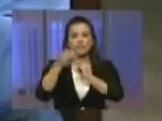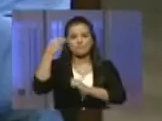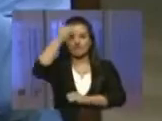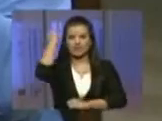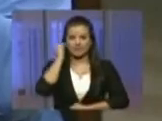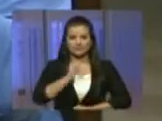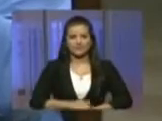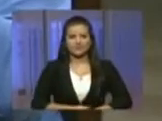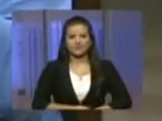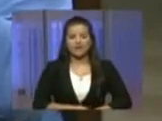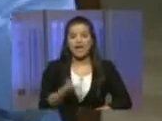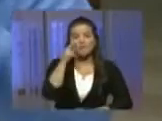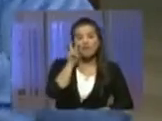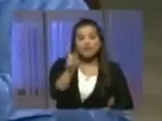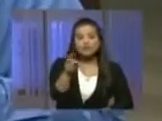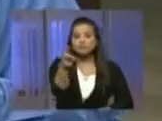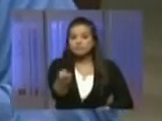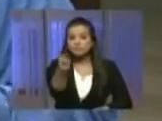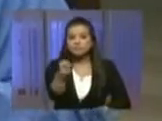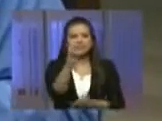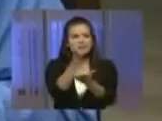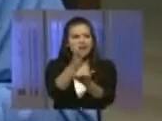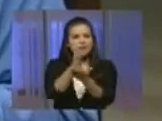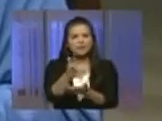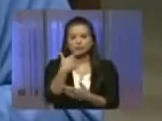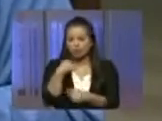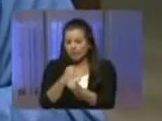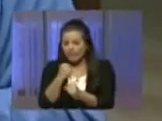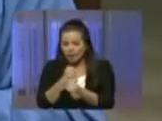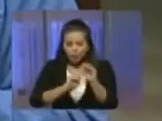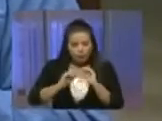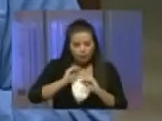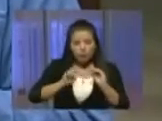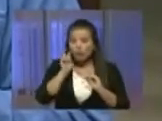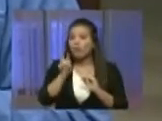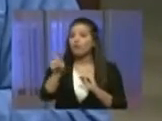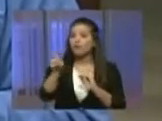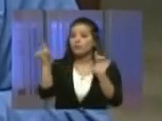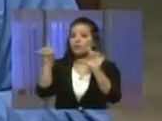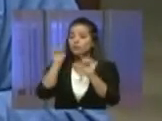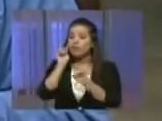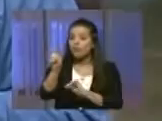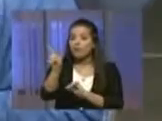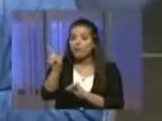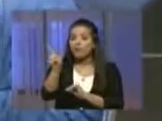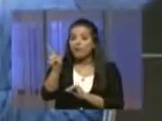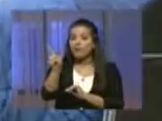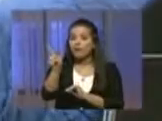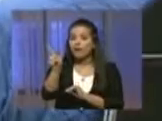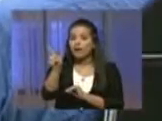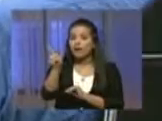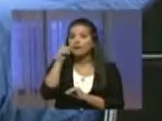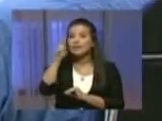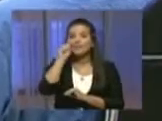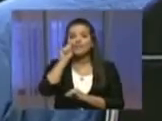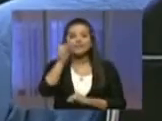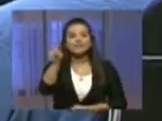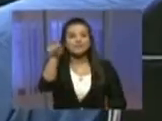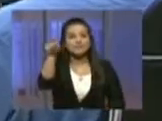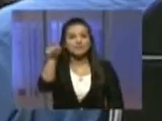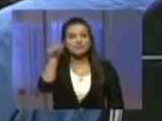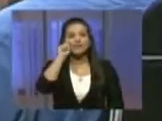a ver mientras estamos trabajando veo qué veo te ves